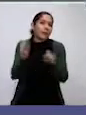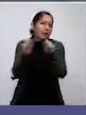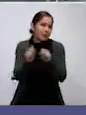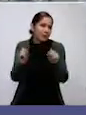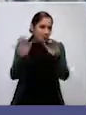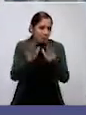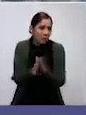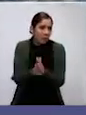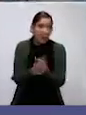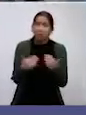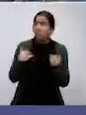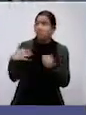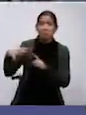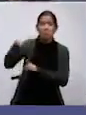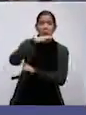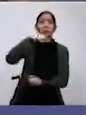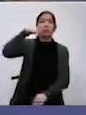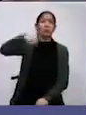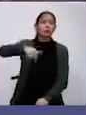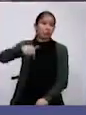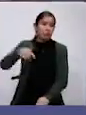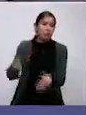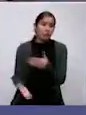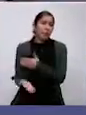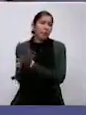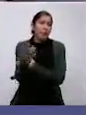es el panorama que tenemos a esta hora de la mañana